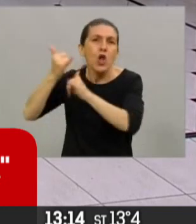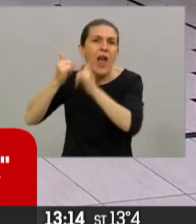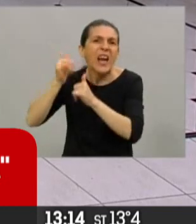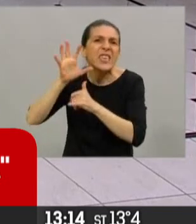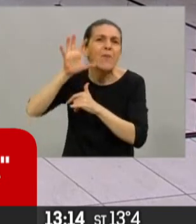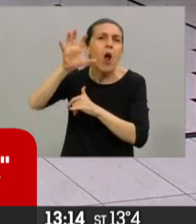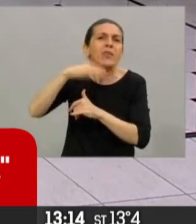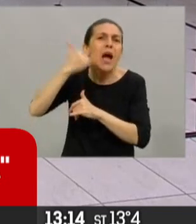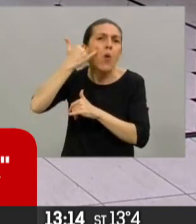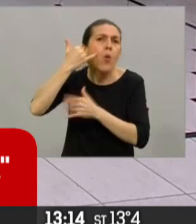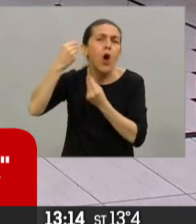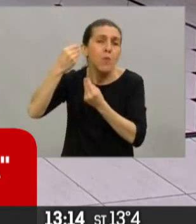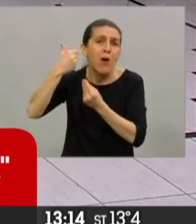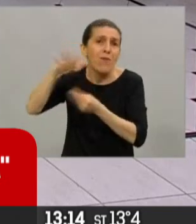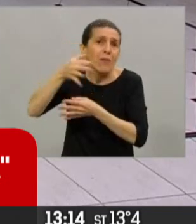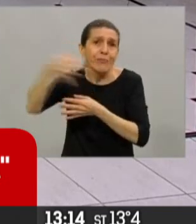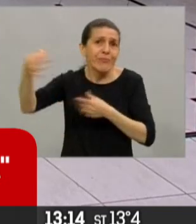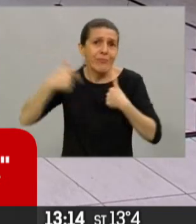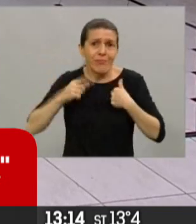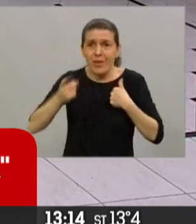evidencia esto que estoy diciendo.